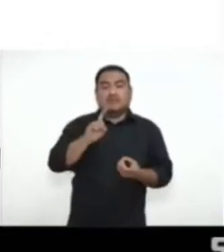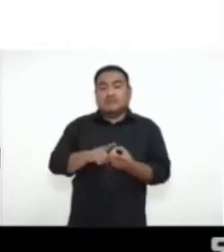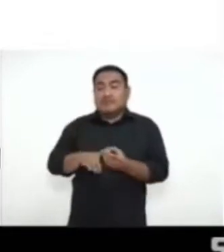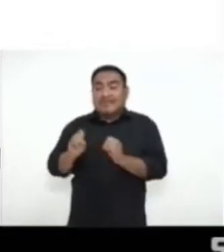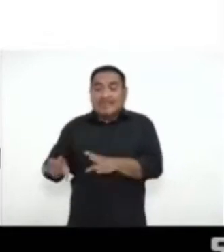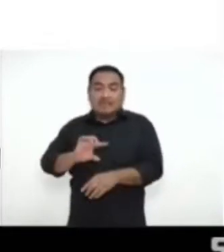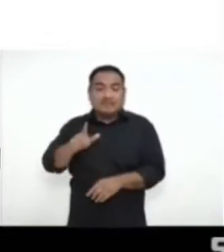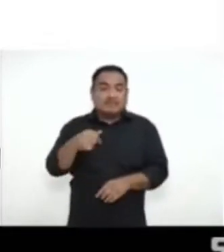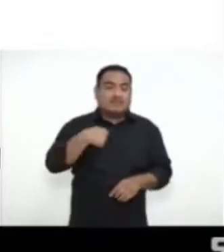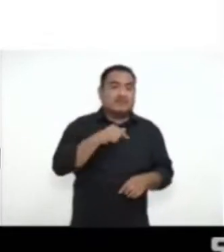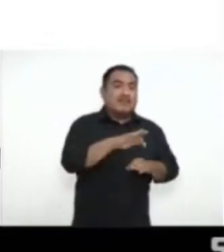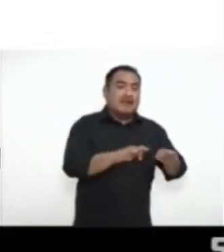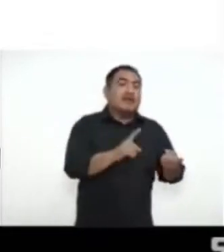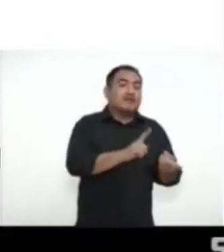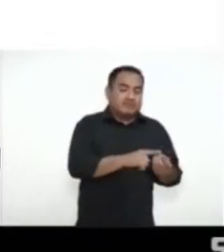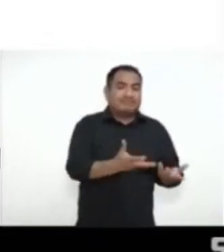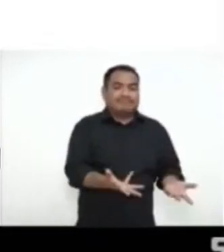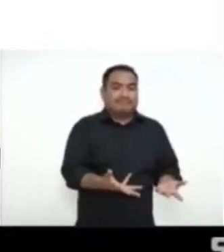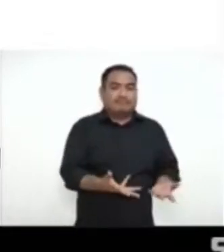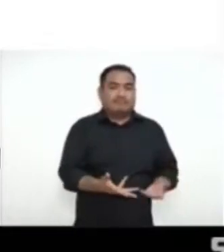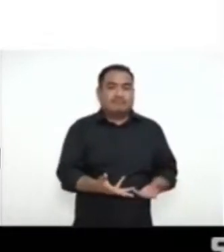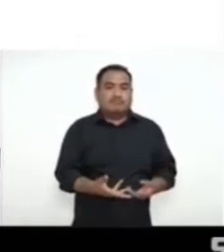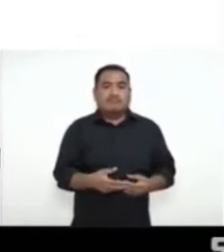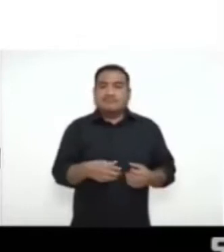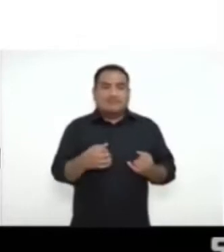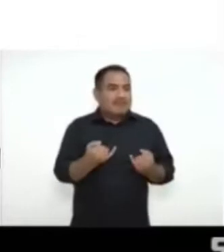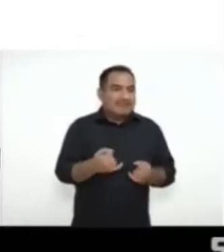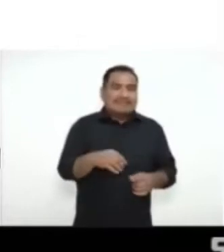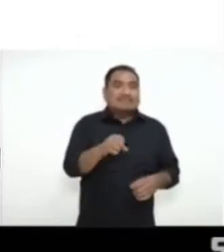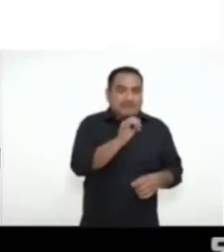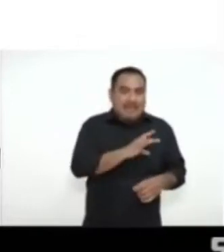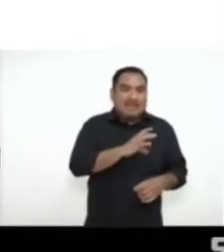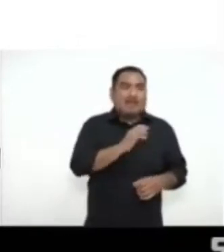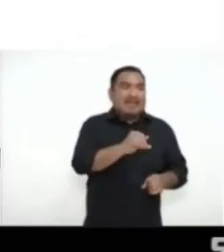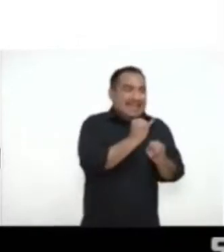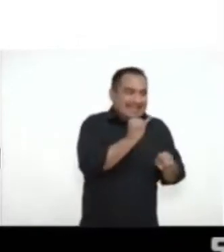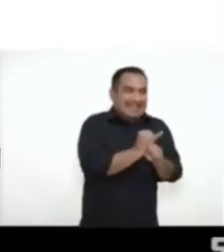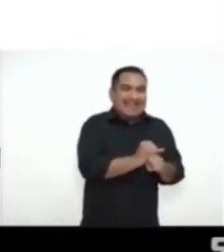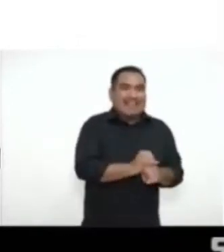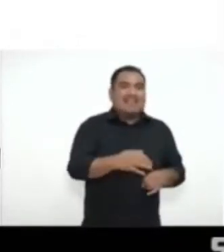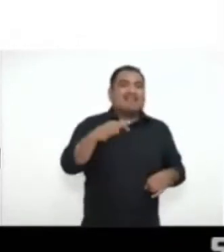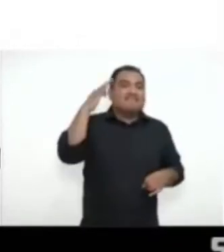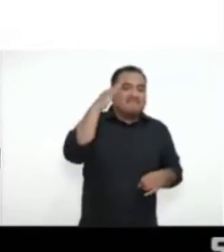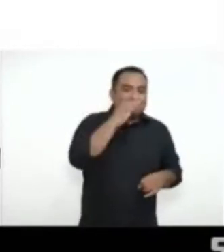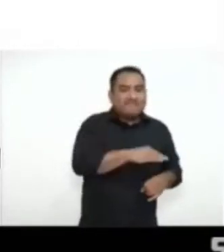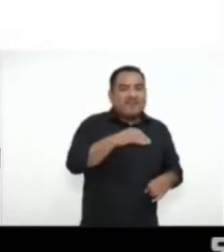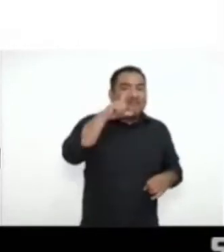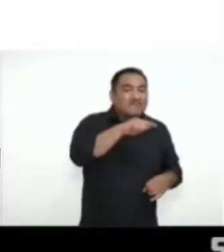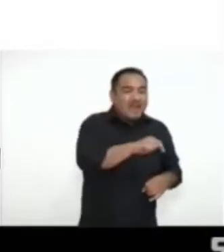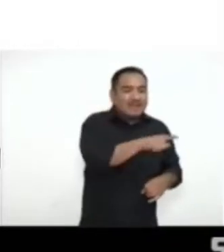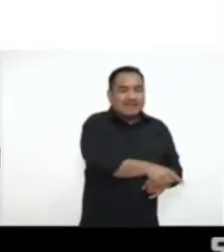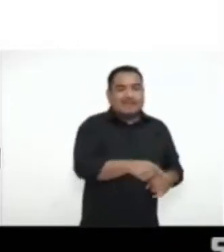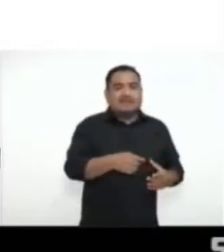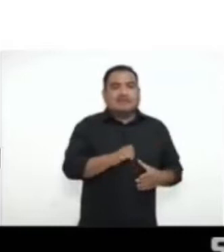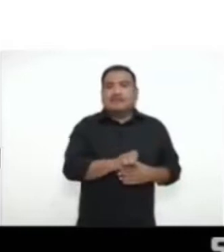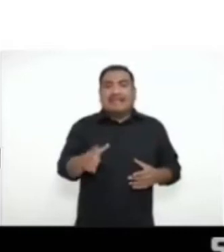para yo ponerme a trabajar en Zoom. Tengo miedo de que se me caiga el internet. tengo miedo de que pase la basura, el gas, todo lo que